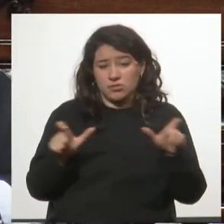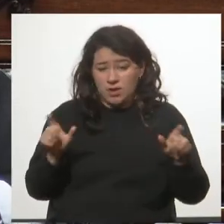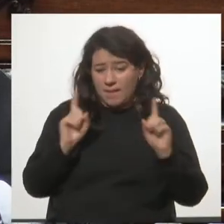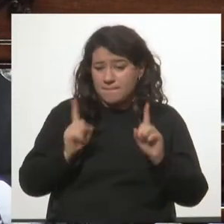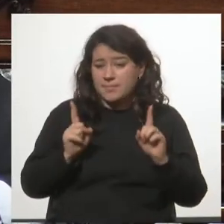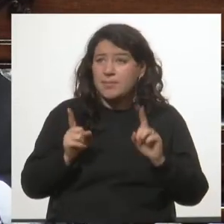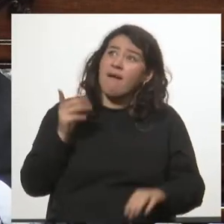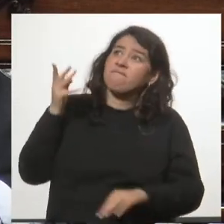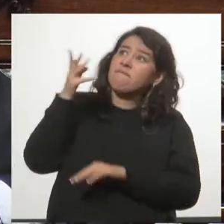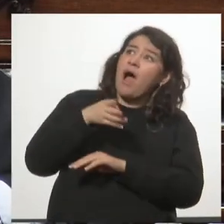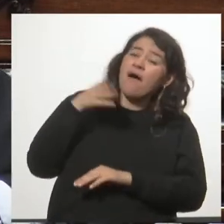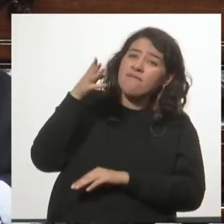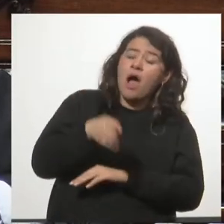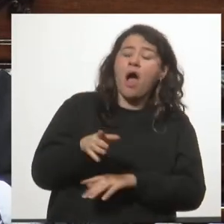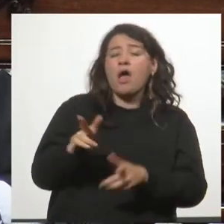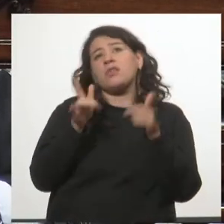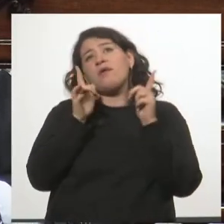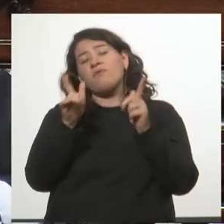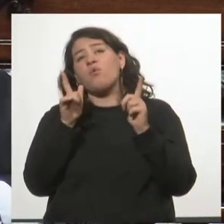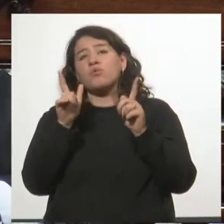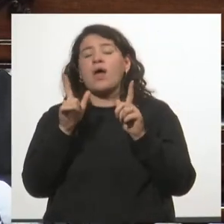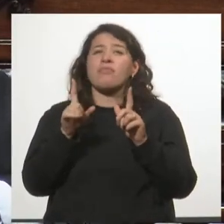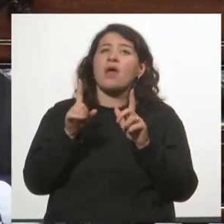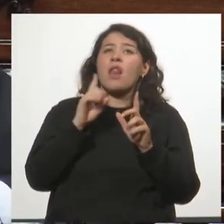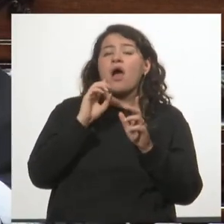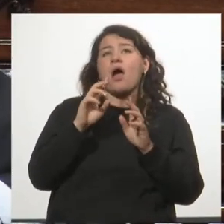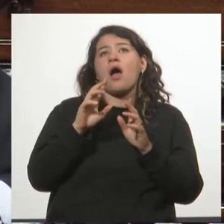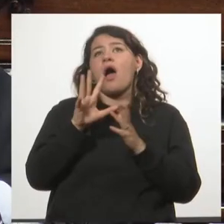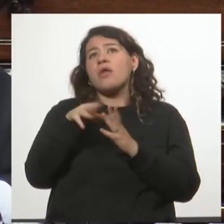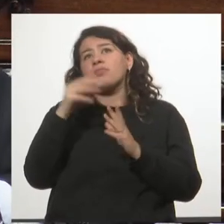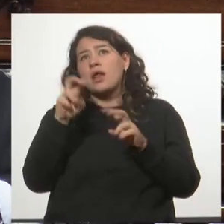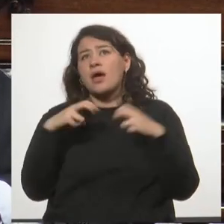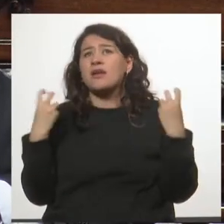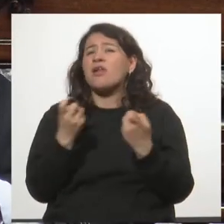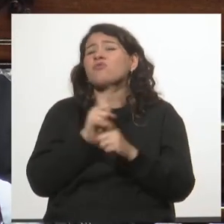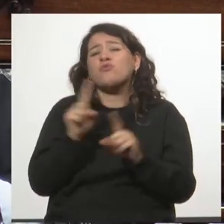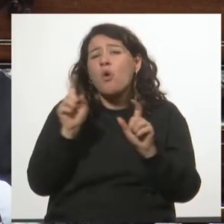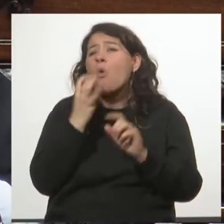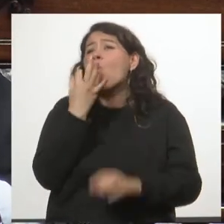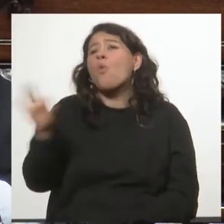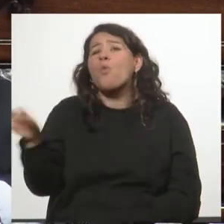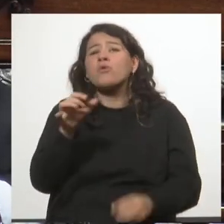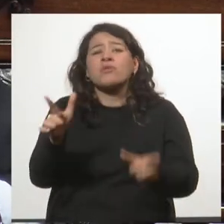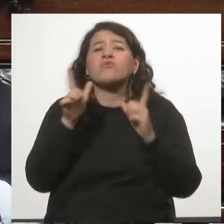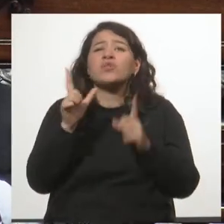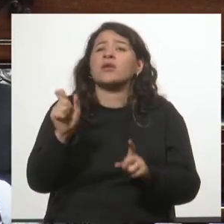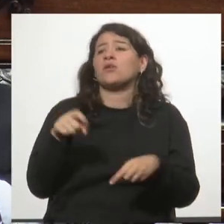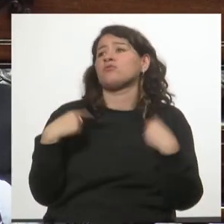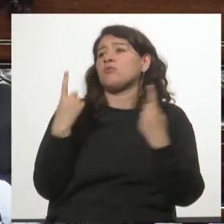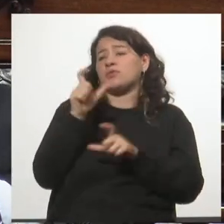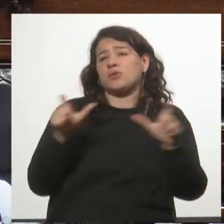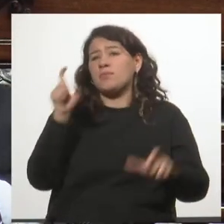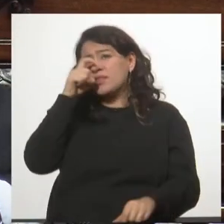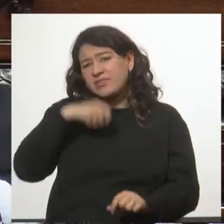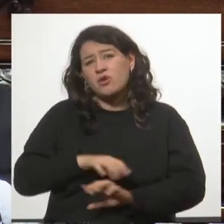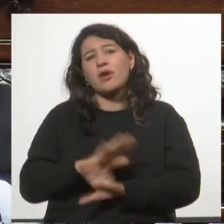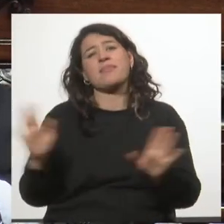y que disfruta de delante de la arena no es somos los montevideanos lo que disfrutamos la entera arena